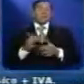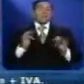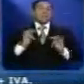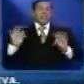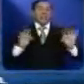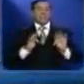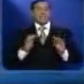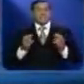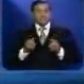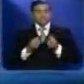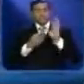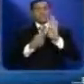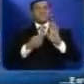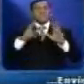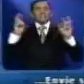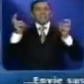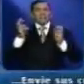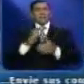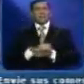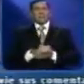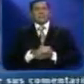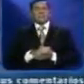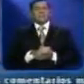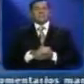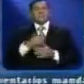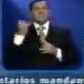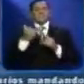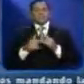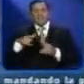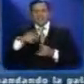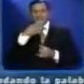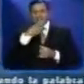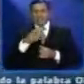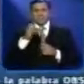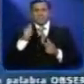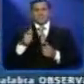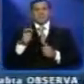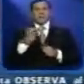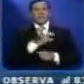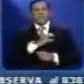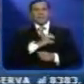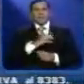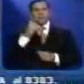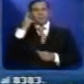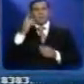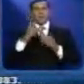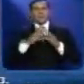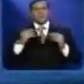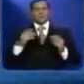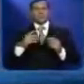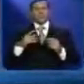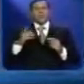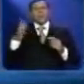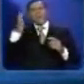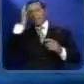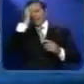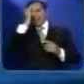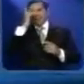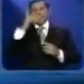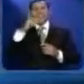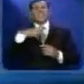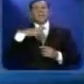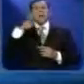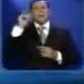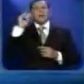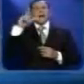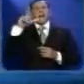el lanzamiento de ese tema será para finales de diciembre, principio de enero, para que agarre los carnavales de Barranquilla,